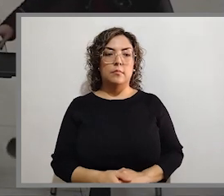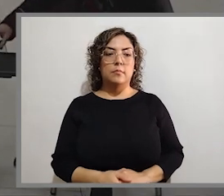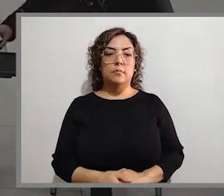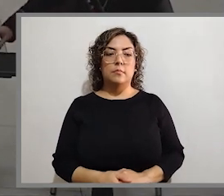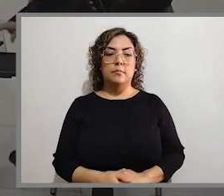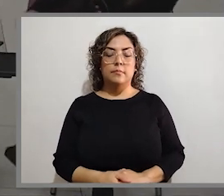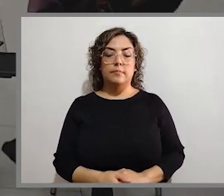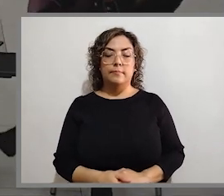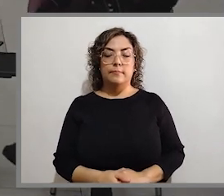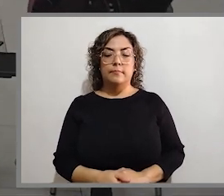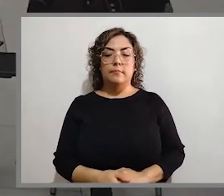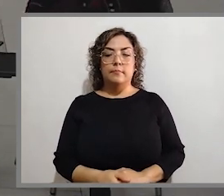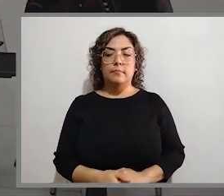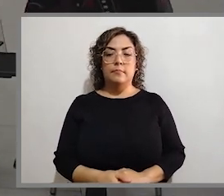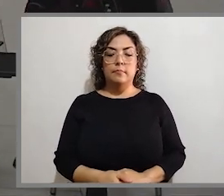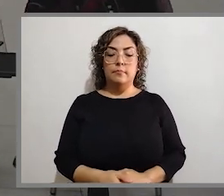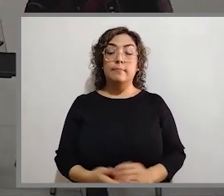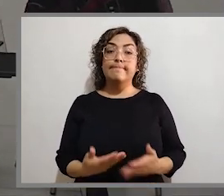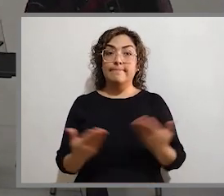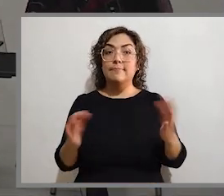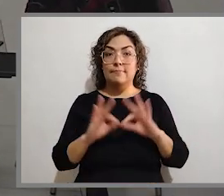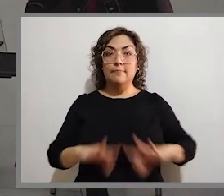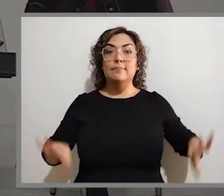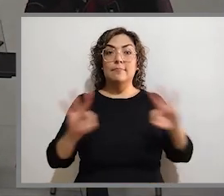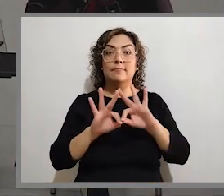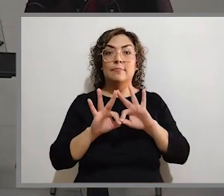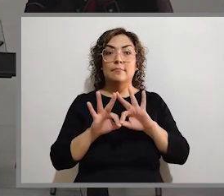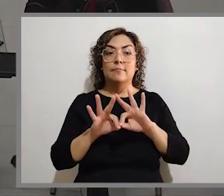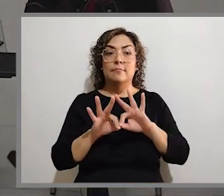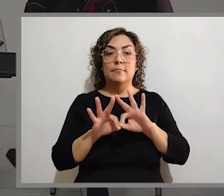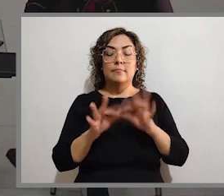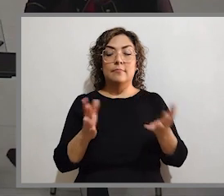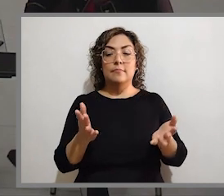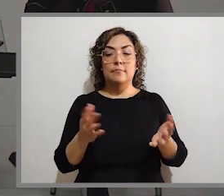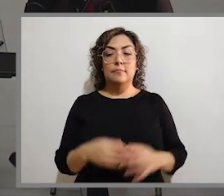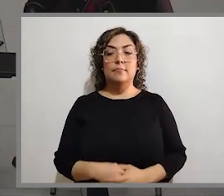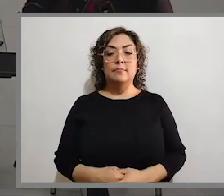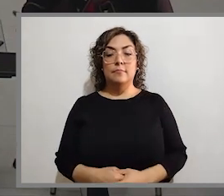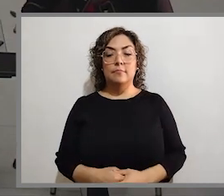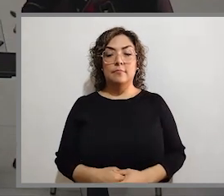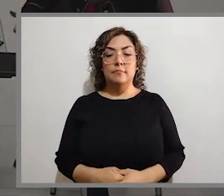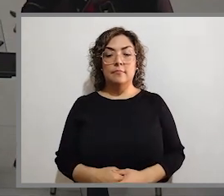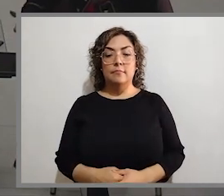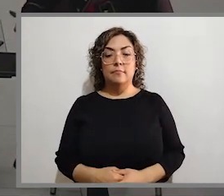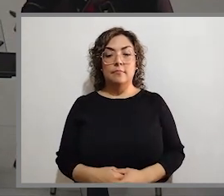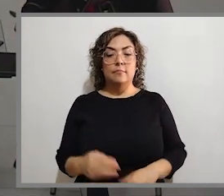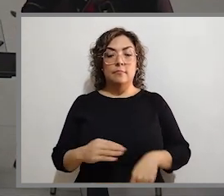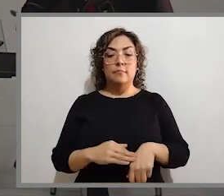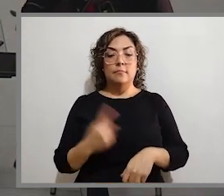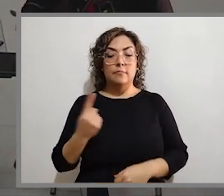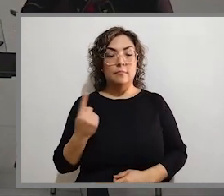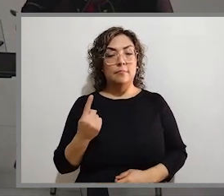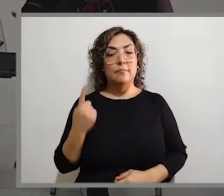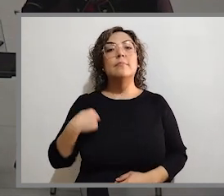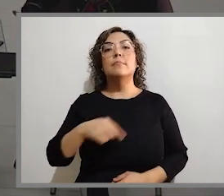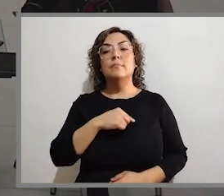es importante para ver cómo sí las acciones afirmativas funcionaron, pero era claro que teníamos que dar otro paso y ese